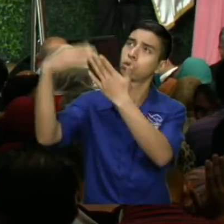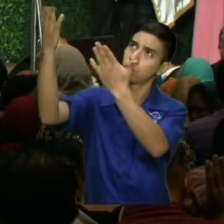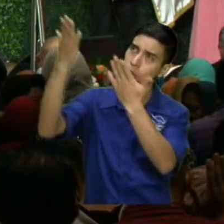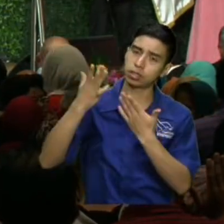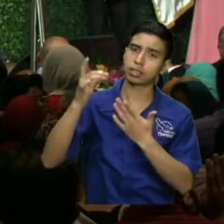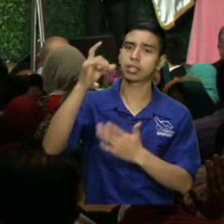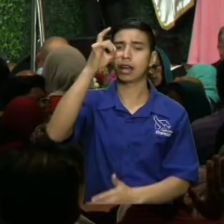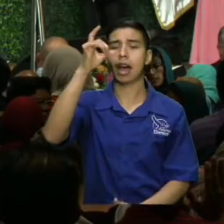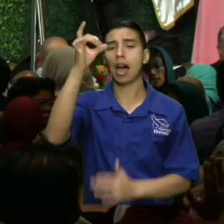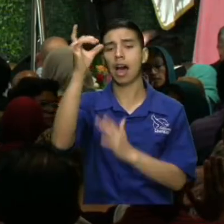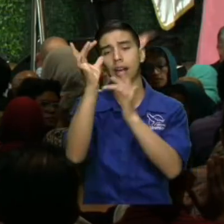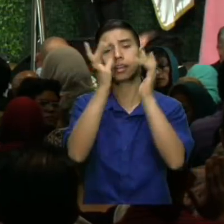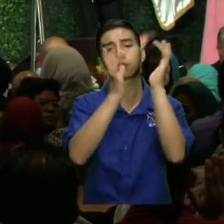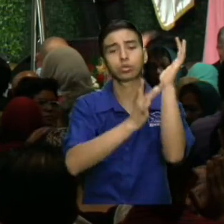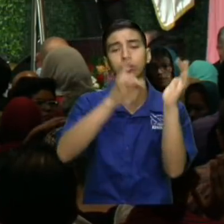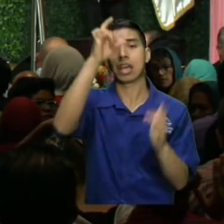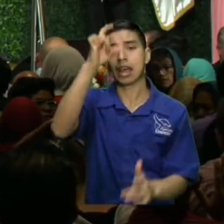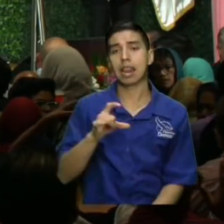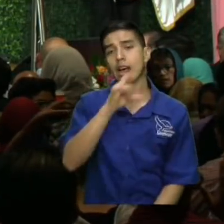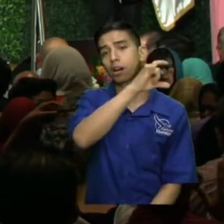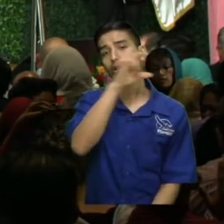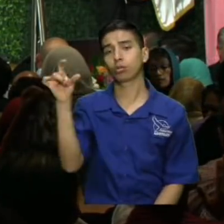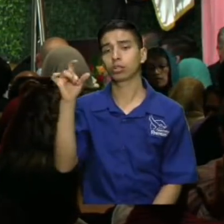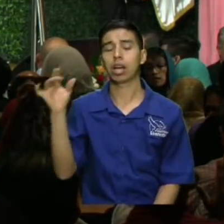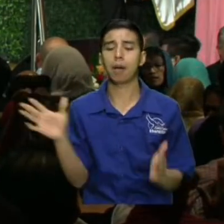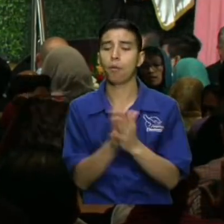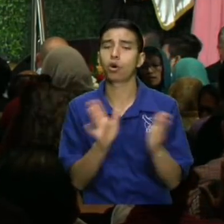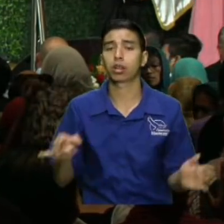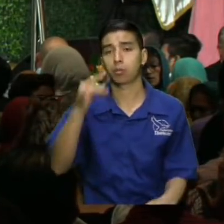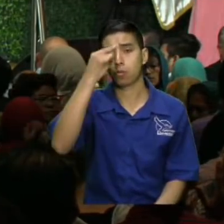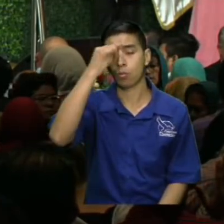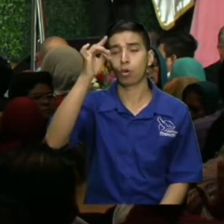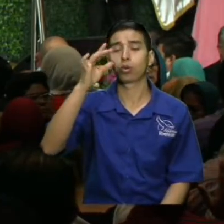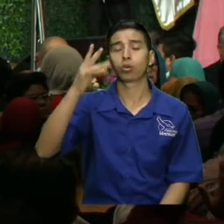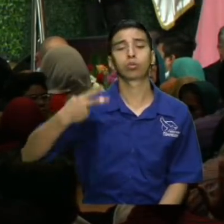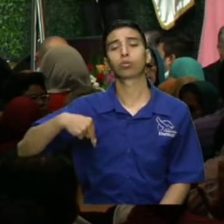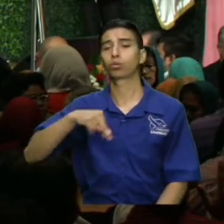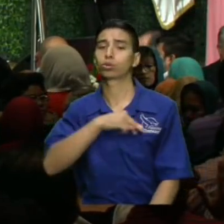amado. Qué grande eres, Señor. Y aquí hay